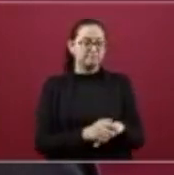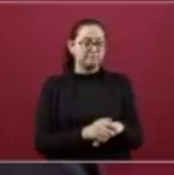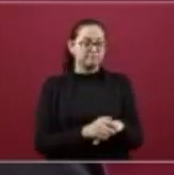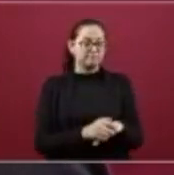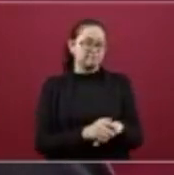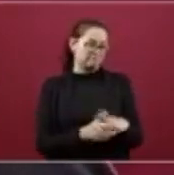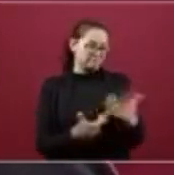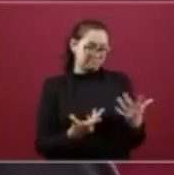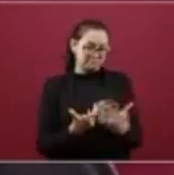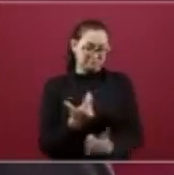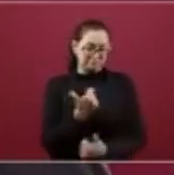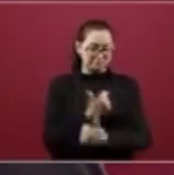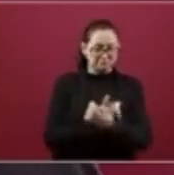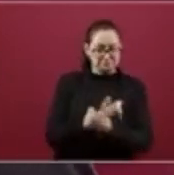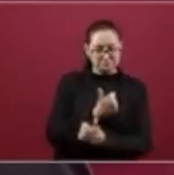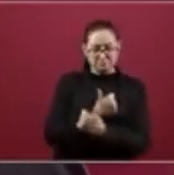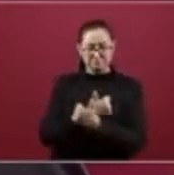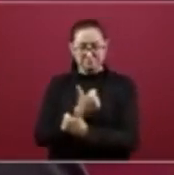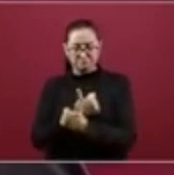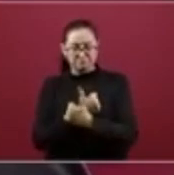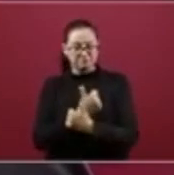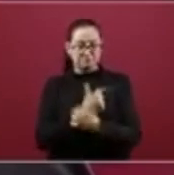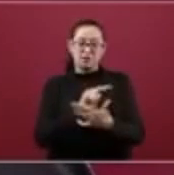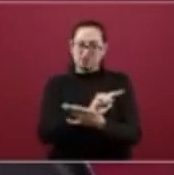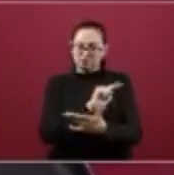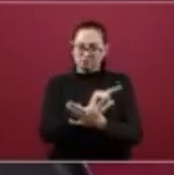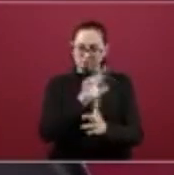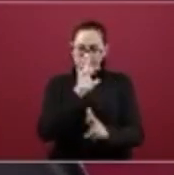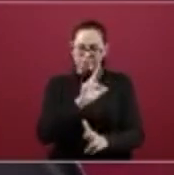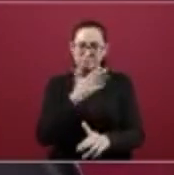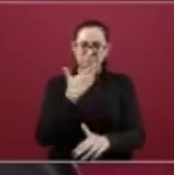competir en buena lid.